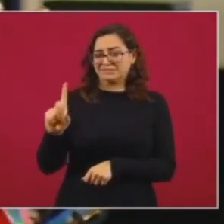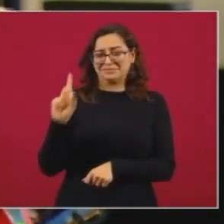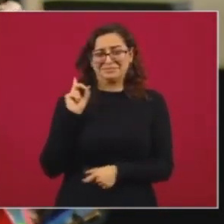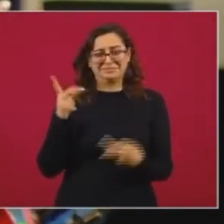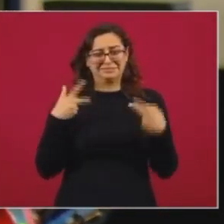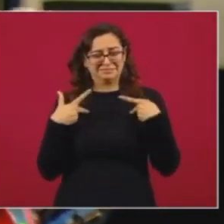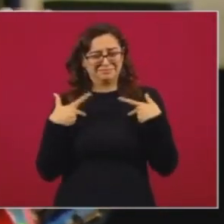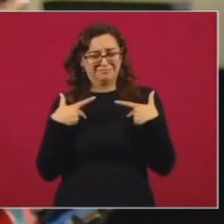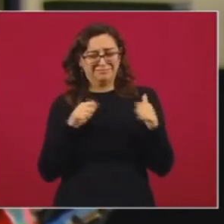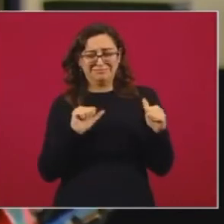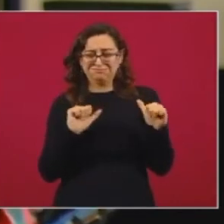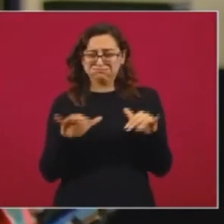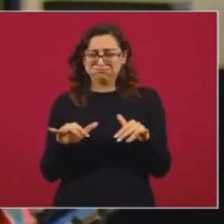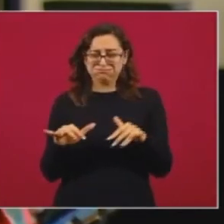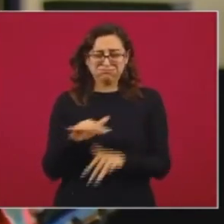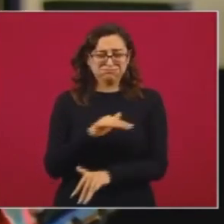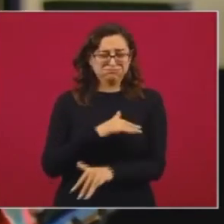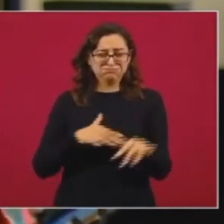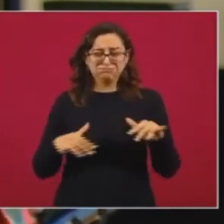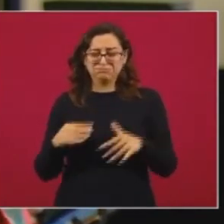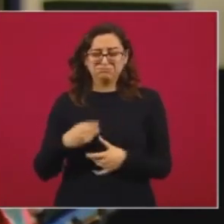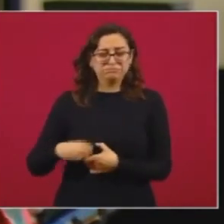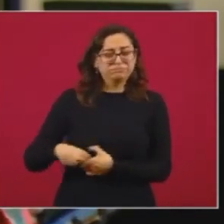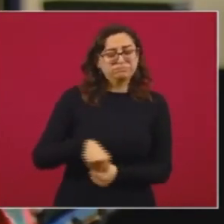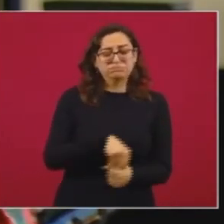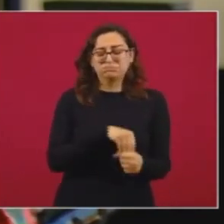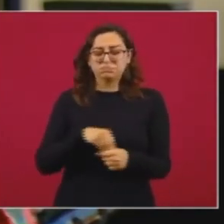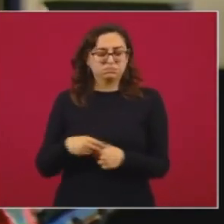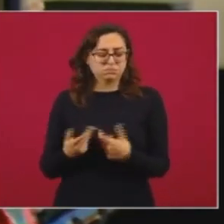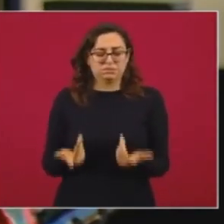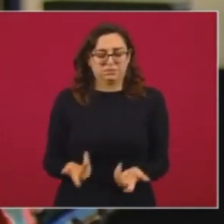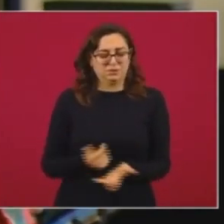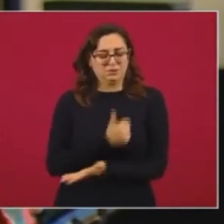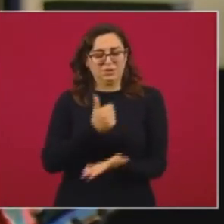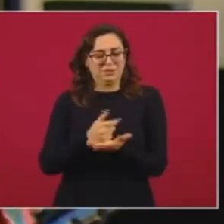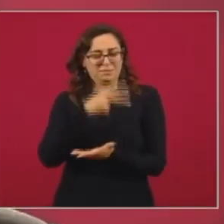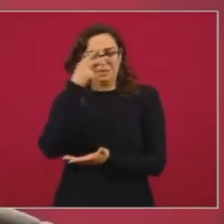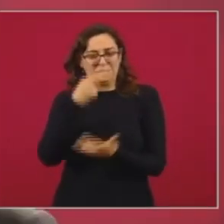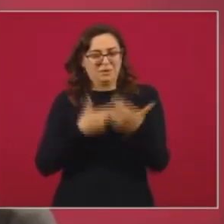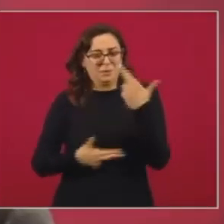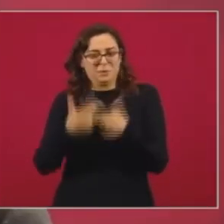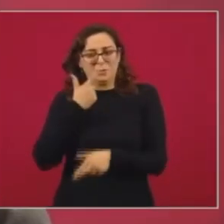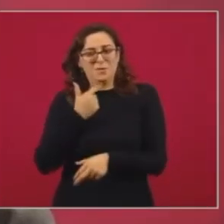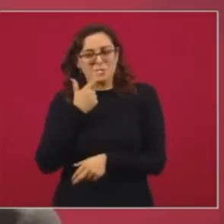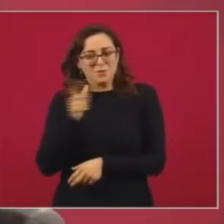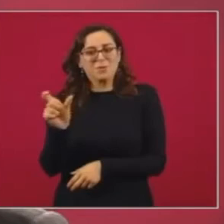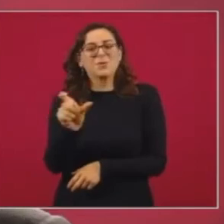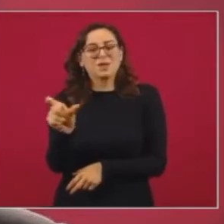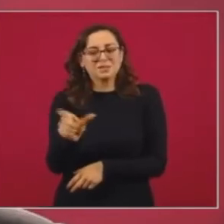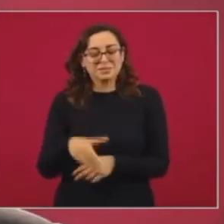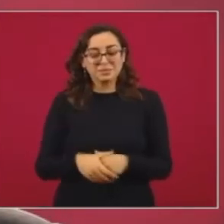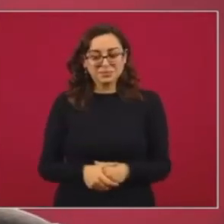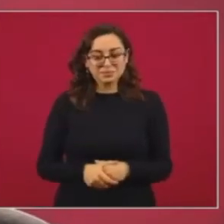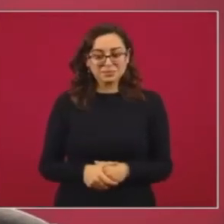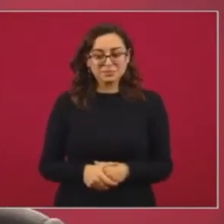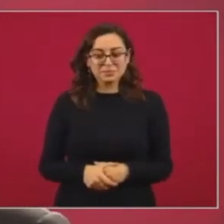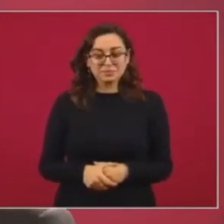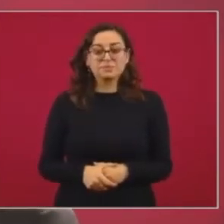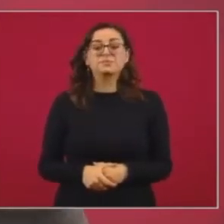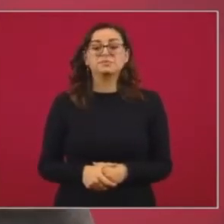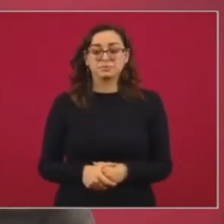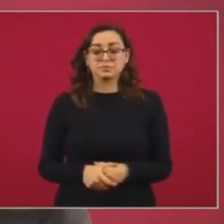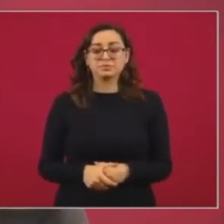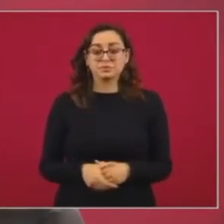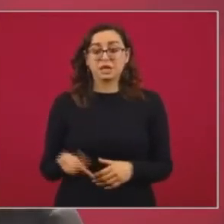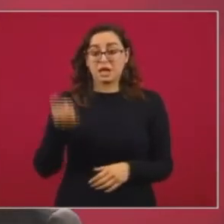gente en las calles y todo esto. O sea, ¿en qué instante entonces la Ciudad de México entraría en rojo? ¿Cómo? Gracias. Le respondo primero la segunda pregunta. Con la